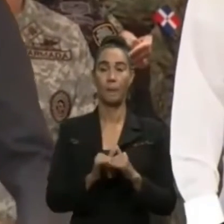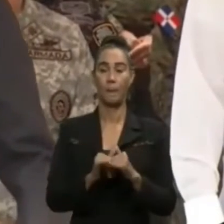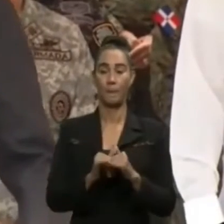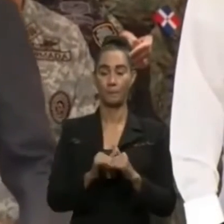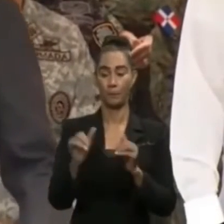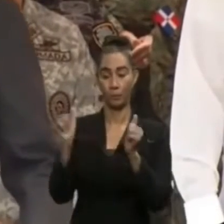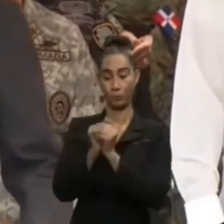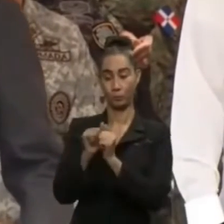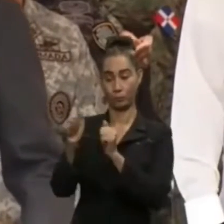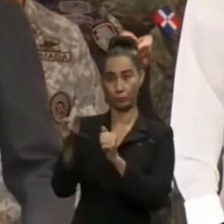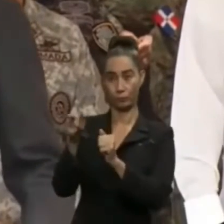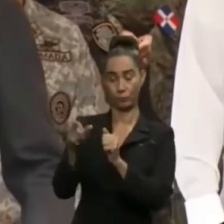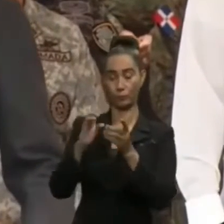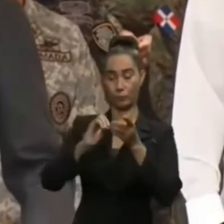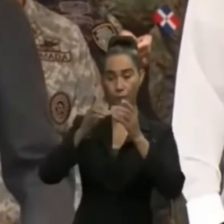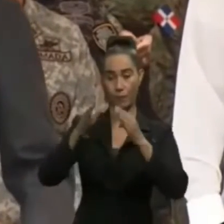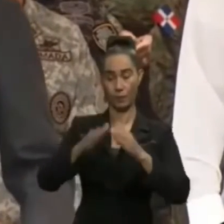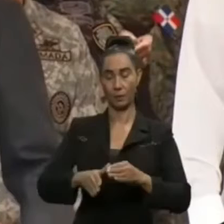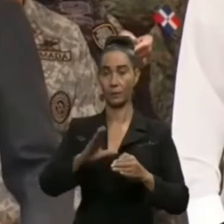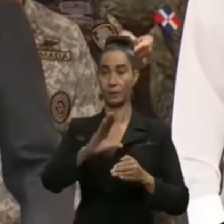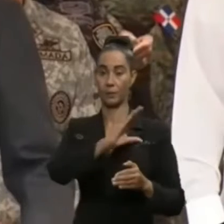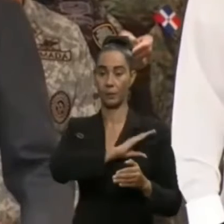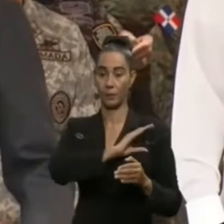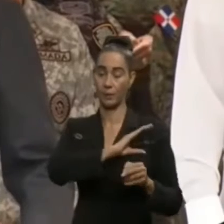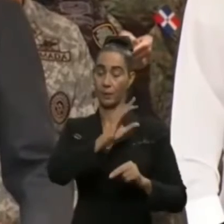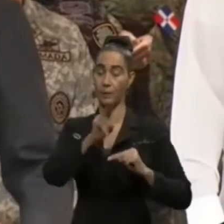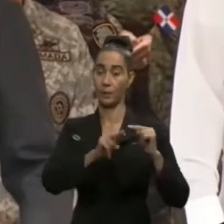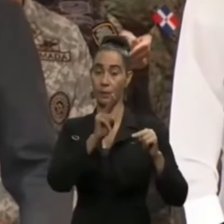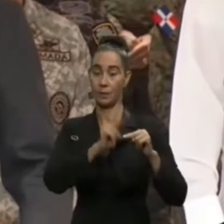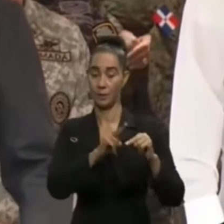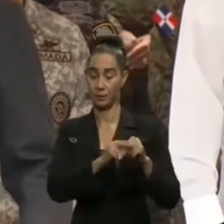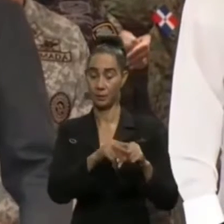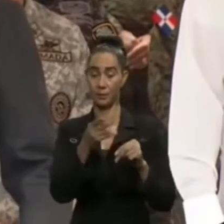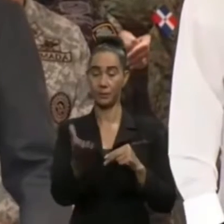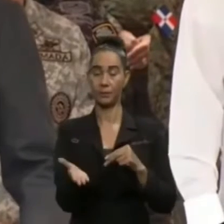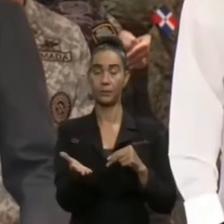con el director de la Policía Nacional,